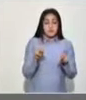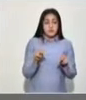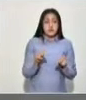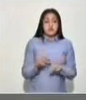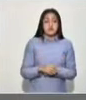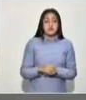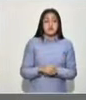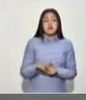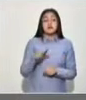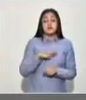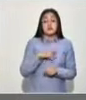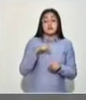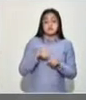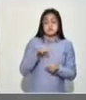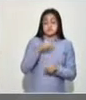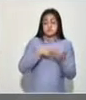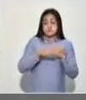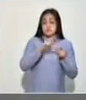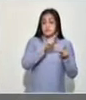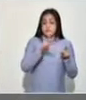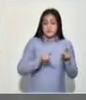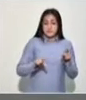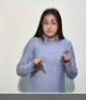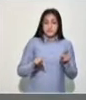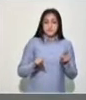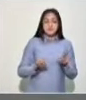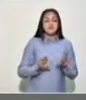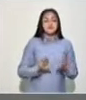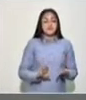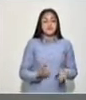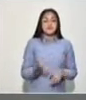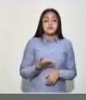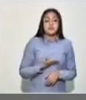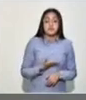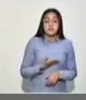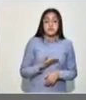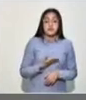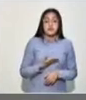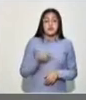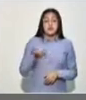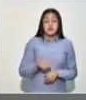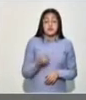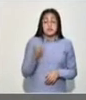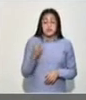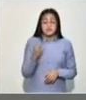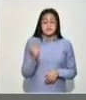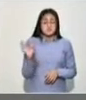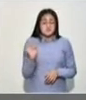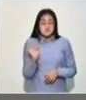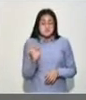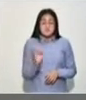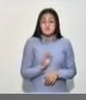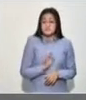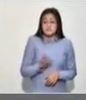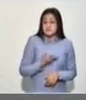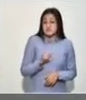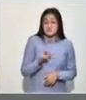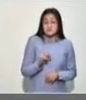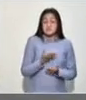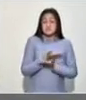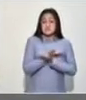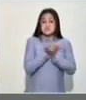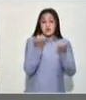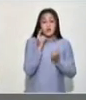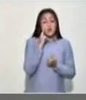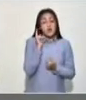ya hay casos en el país. Aquí tenemos 3 sospechosos, estamos por confirmar,